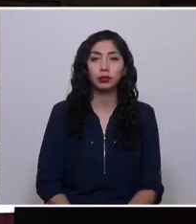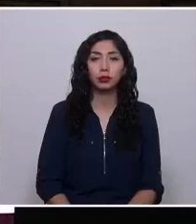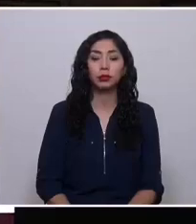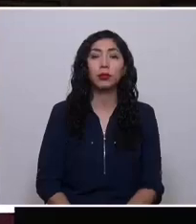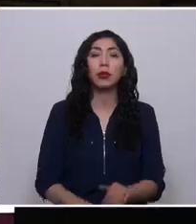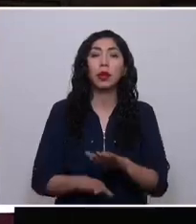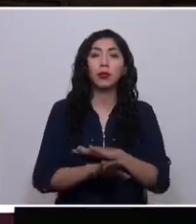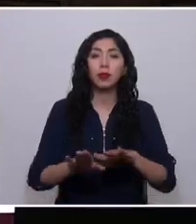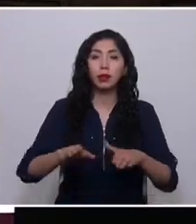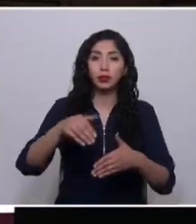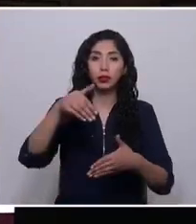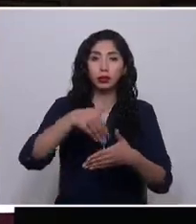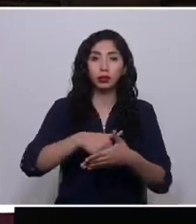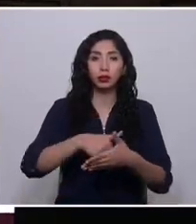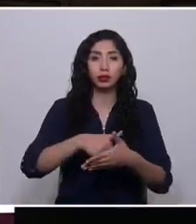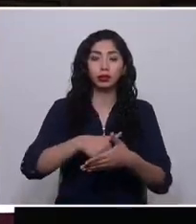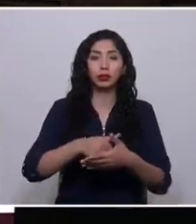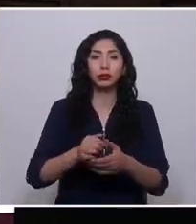Finalizada la votación,